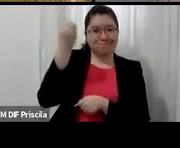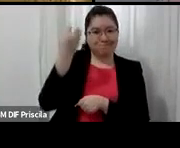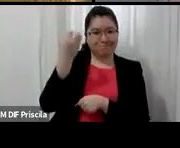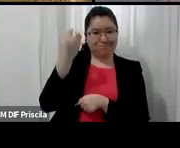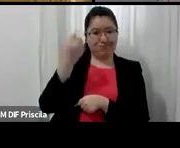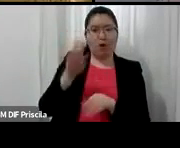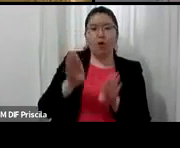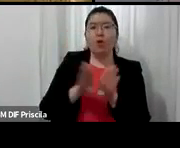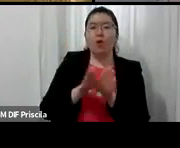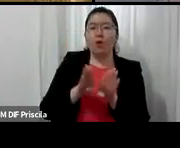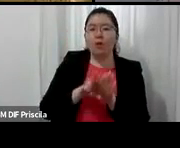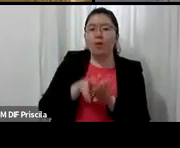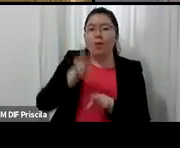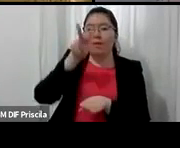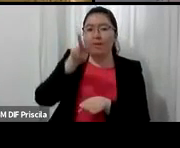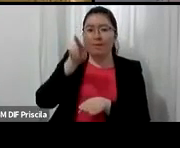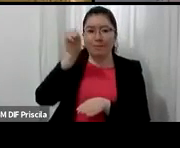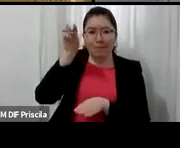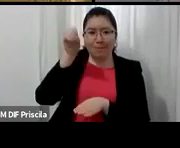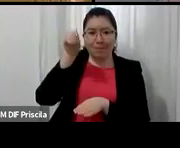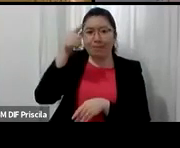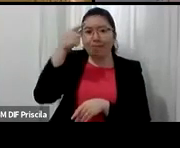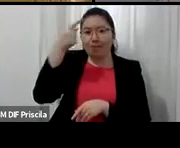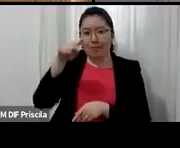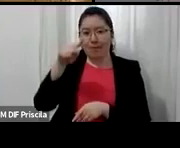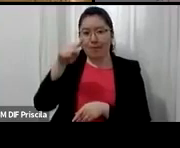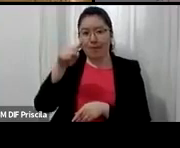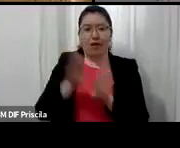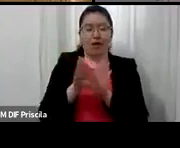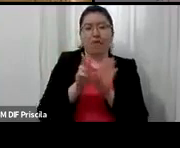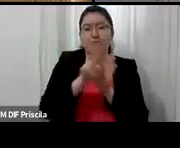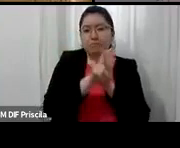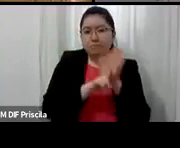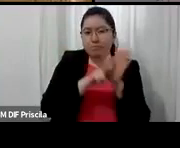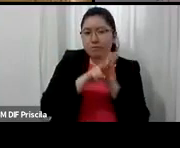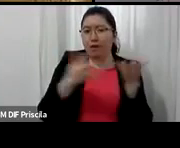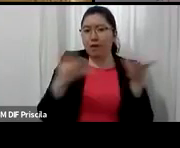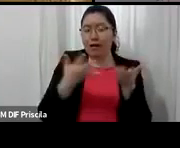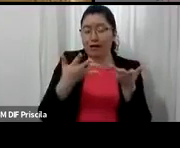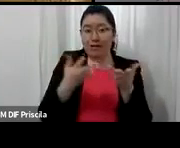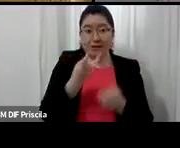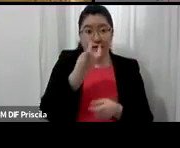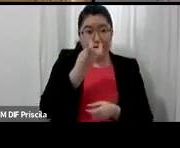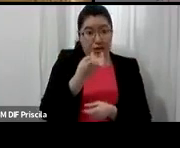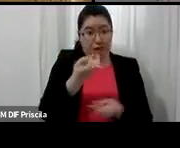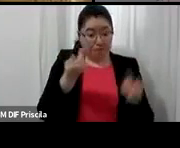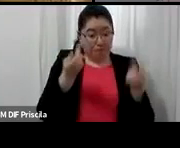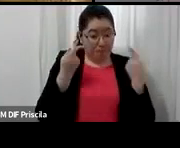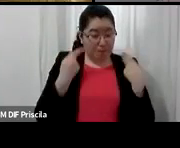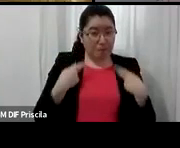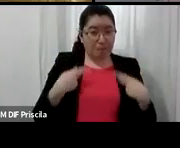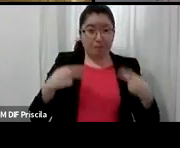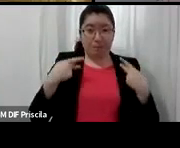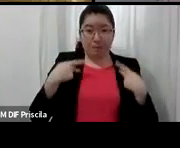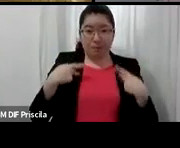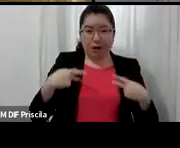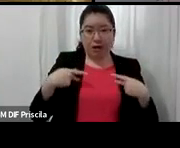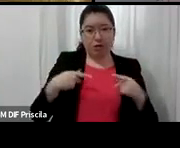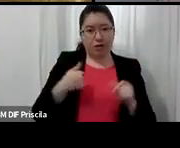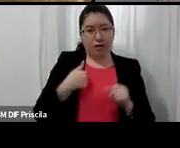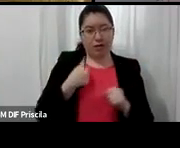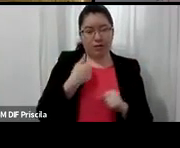de probatorio y de versión estenográfica. Por lo anterior, cualquier persona que desee guardar